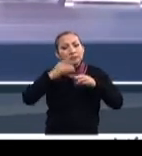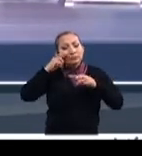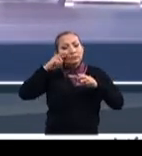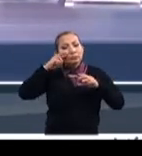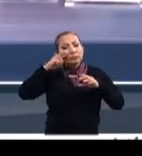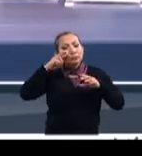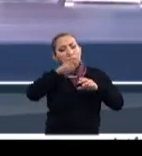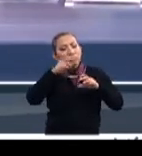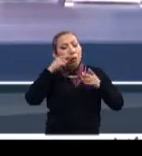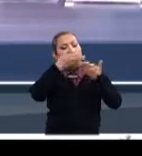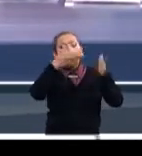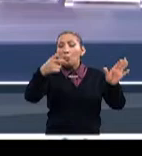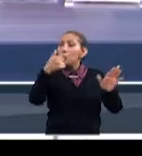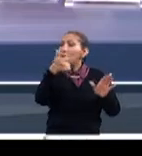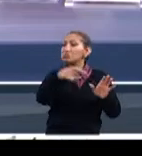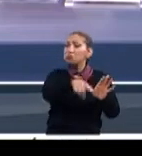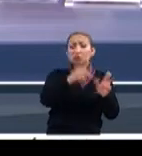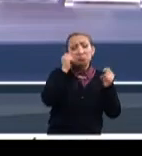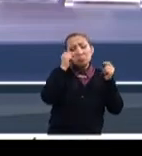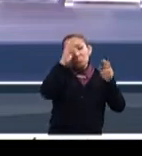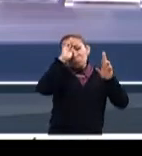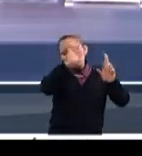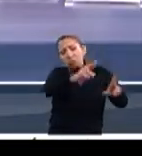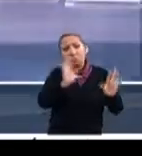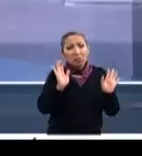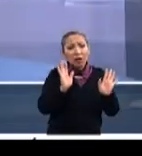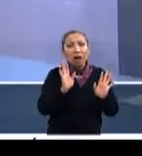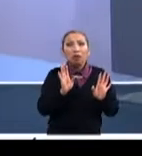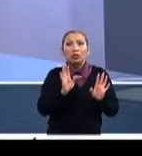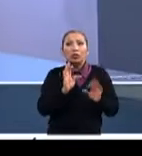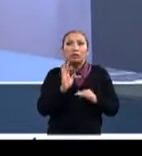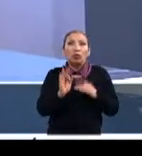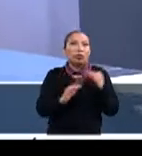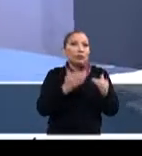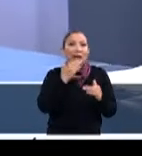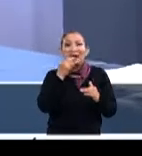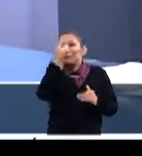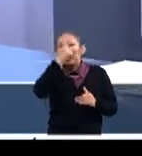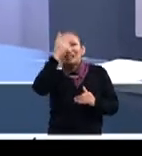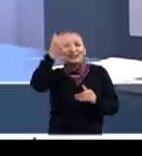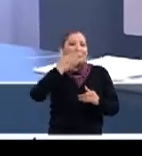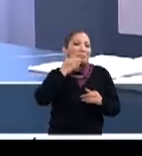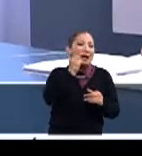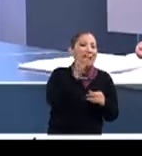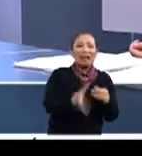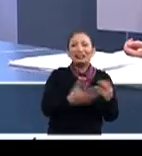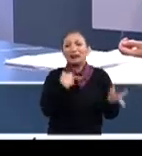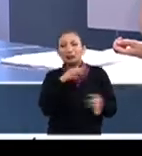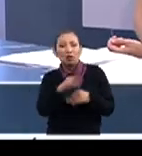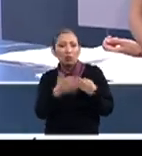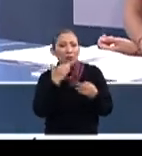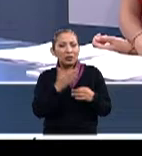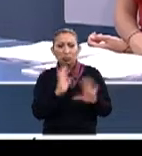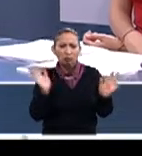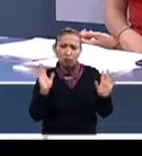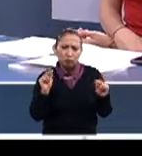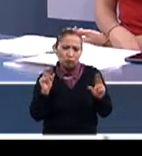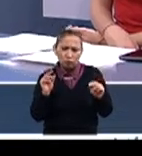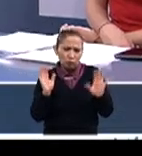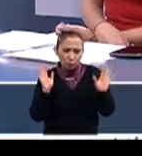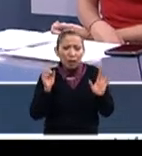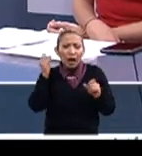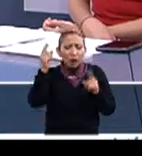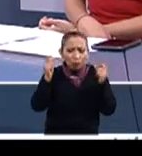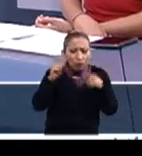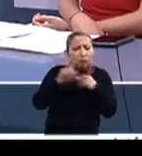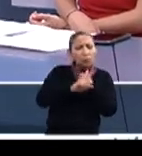visuales con esta condición. Claro, no todo es así como que muy fácil y muy agradable, porque hay